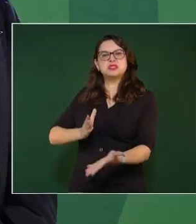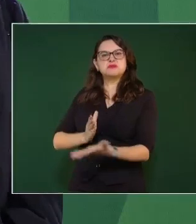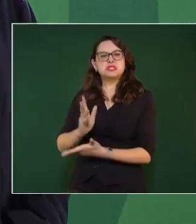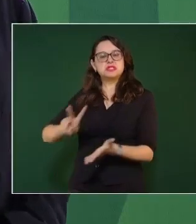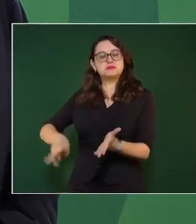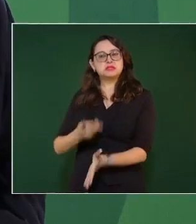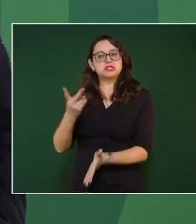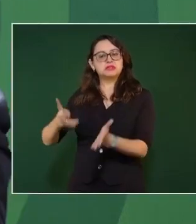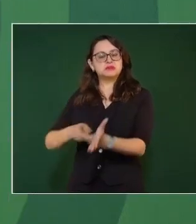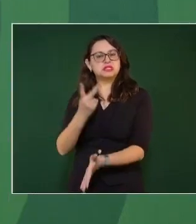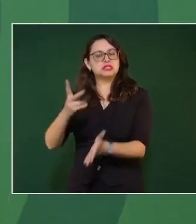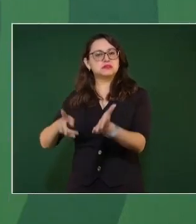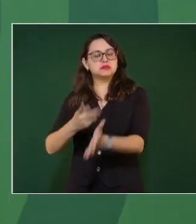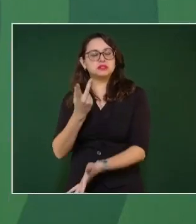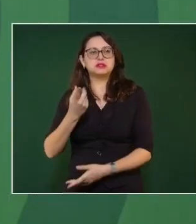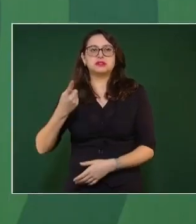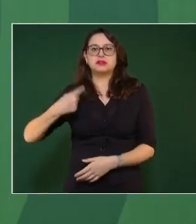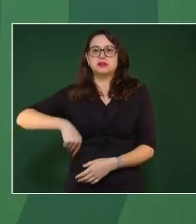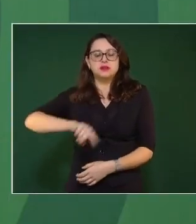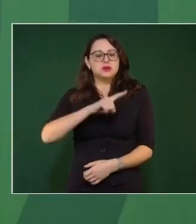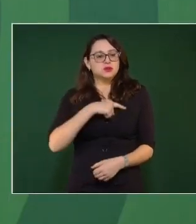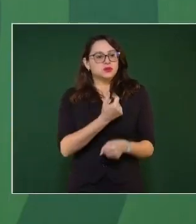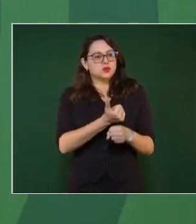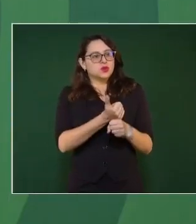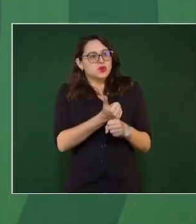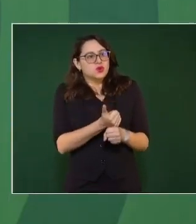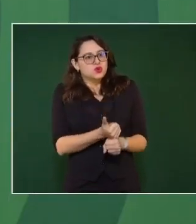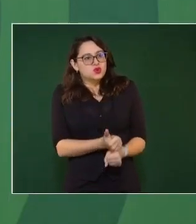el gobierno siempre intervenía